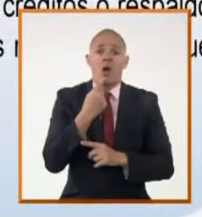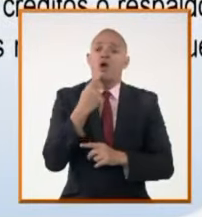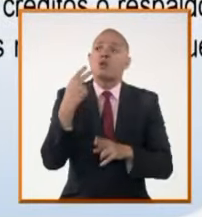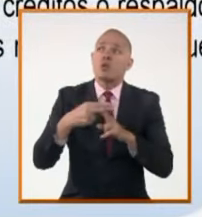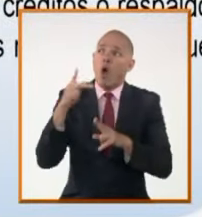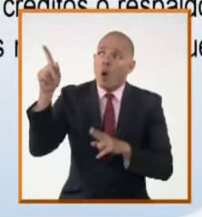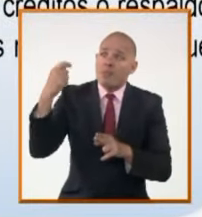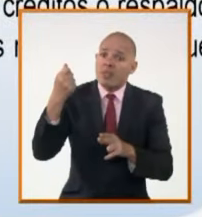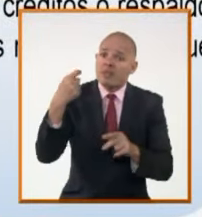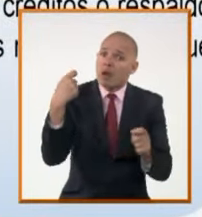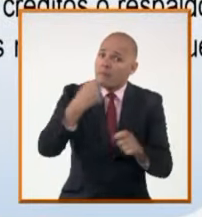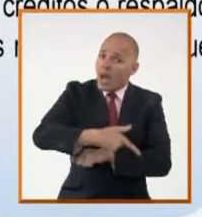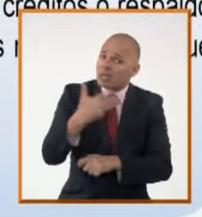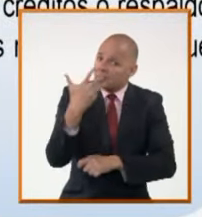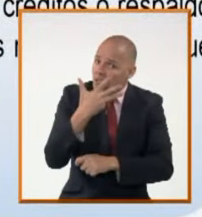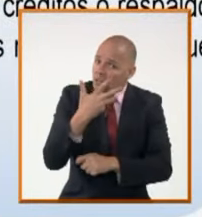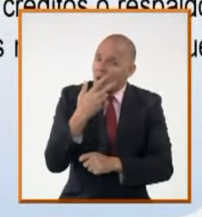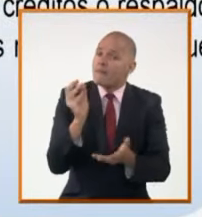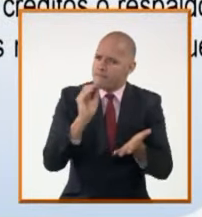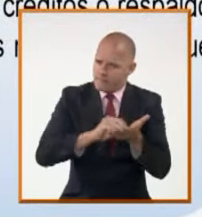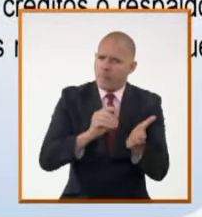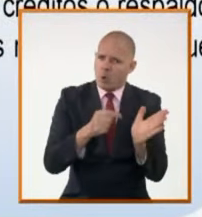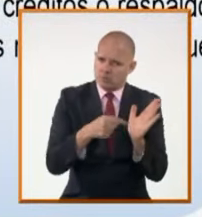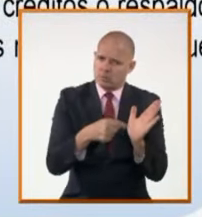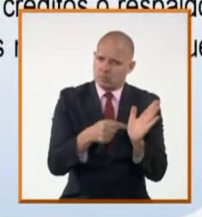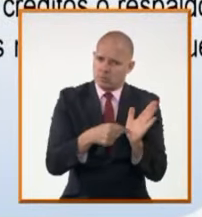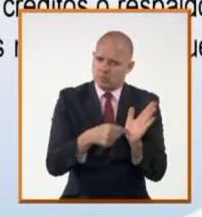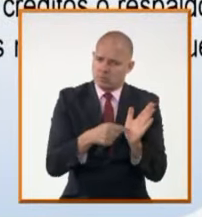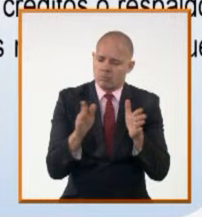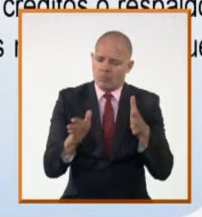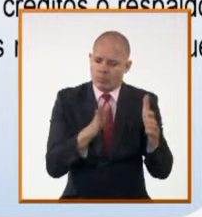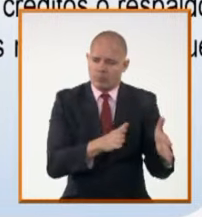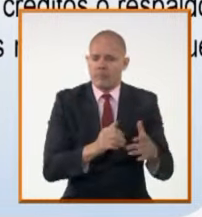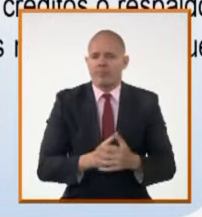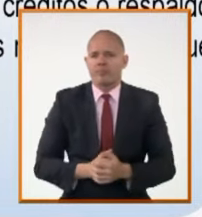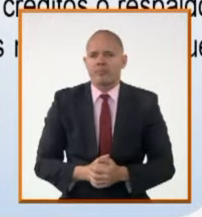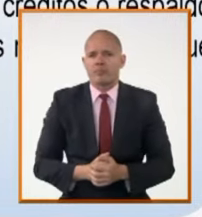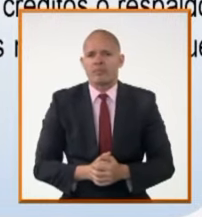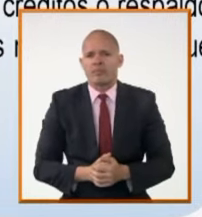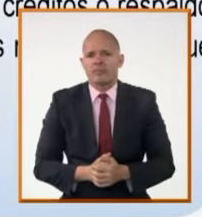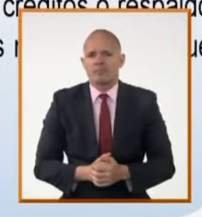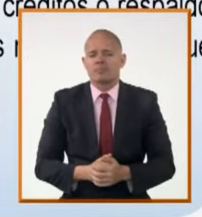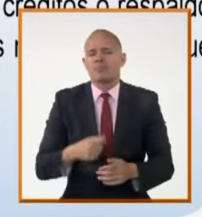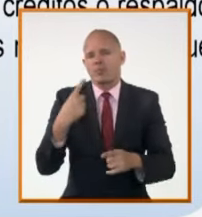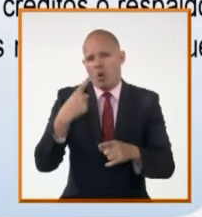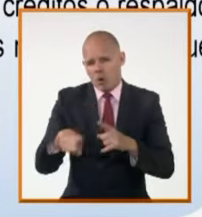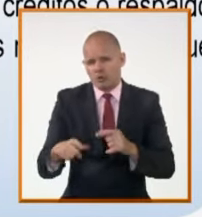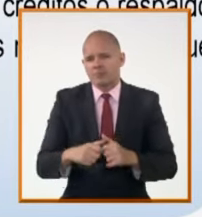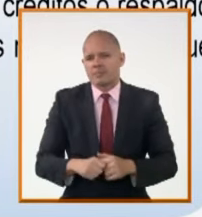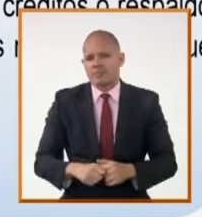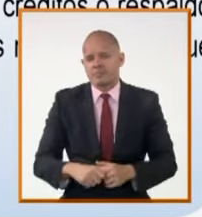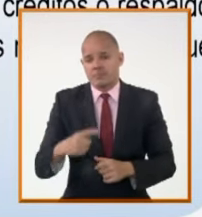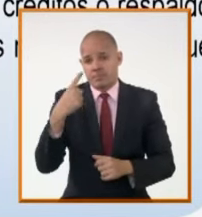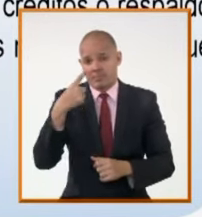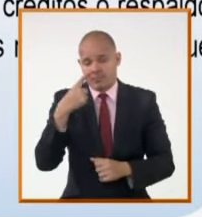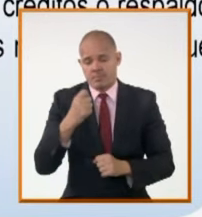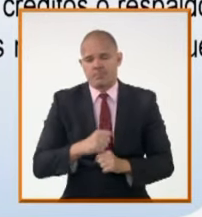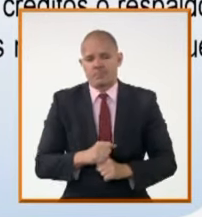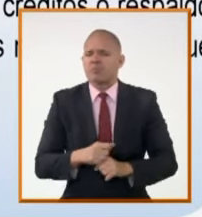realizar un estudio y seleccionar la forma de gestión no estatal, eso tiene que ver con lo que dijo ahorita, que las tenemos